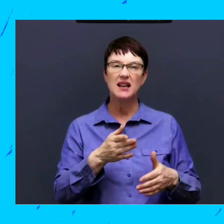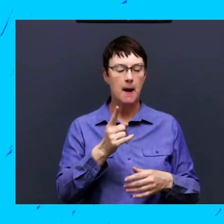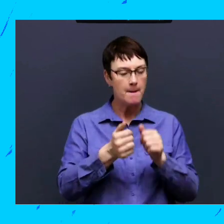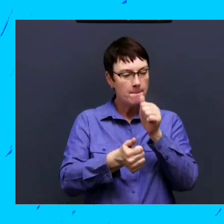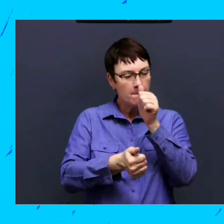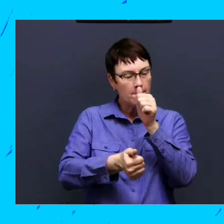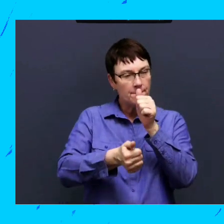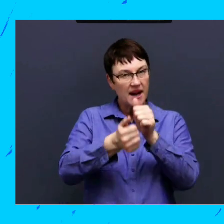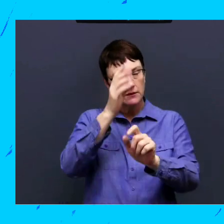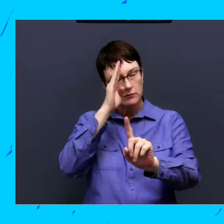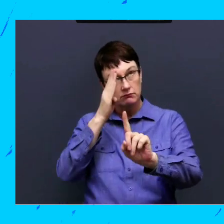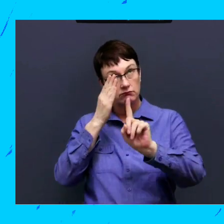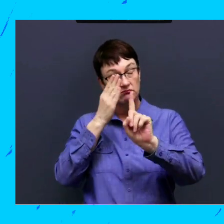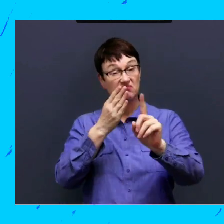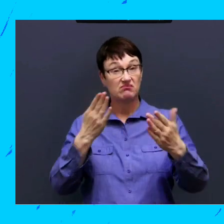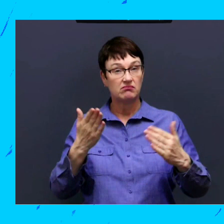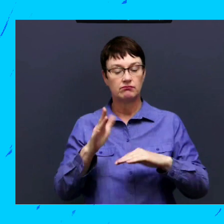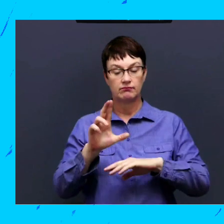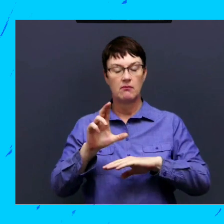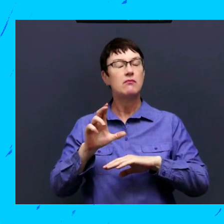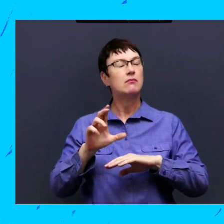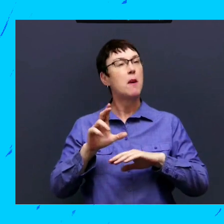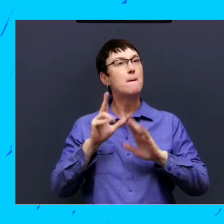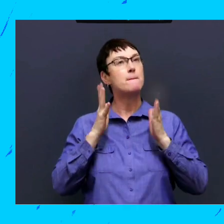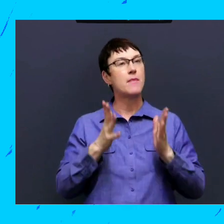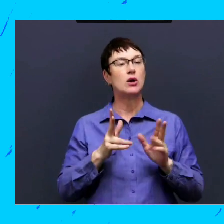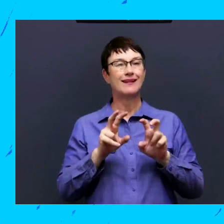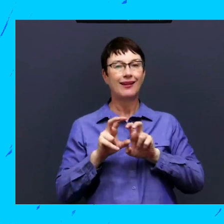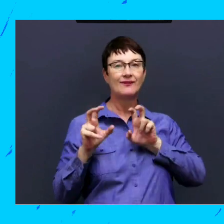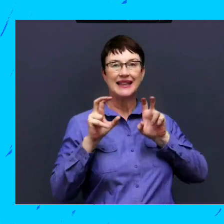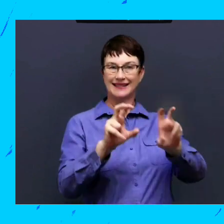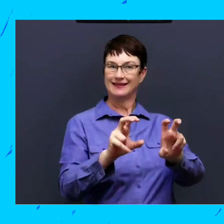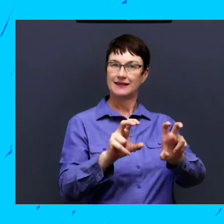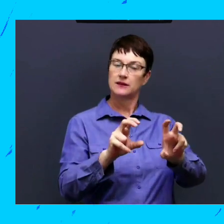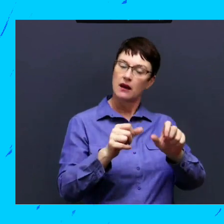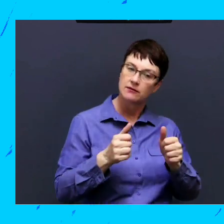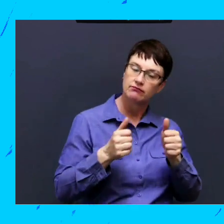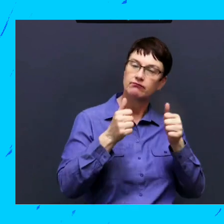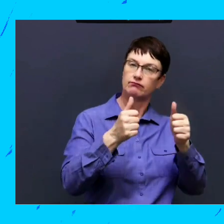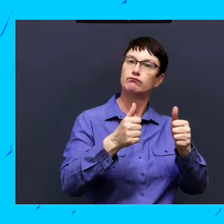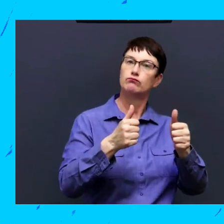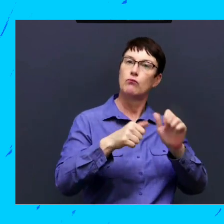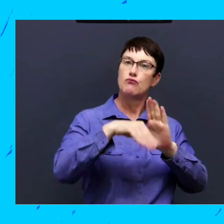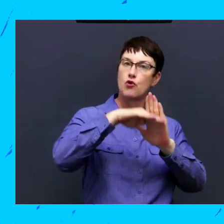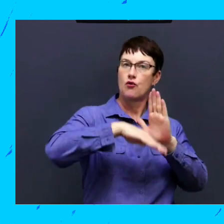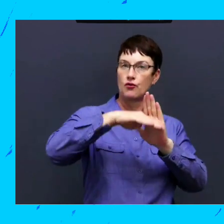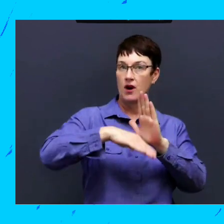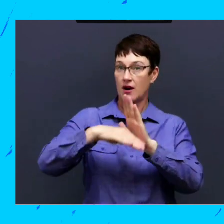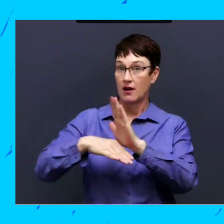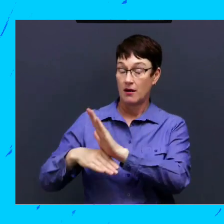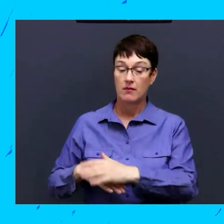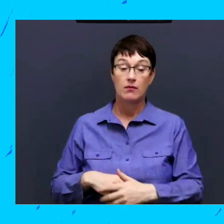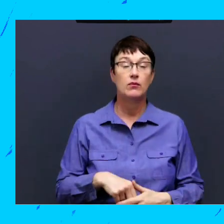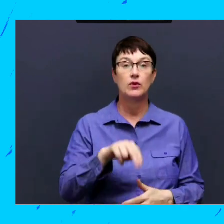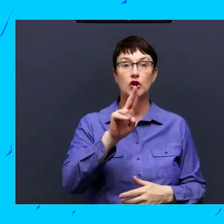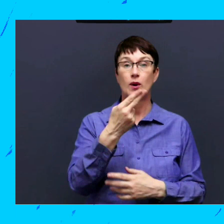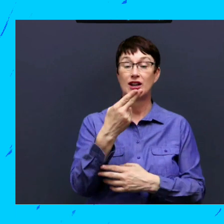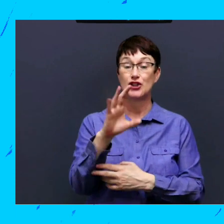de tener un paquete de servicios para el bienestar del adolescente. La declaración política de